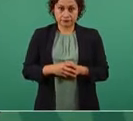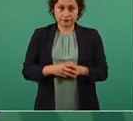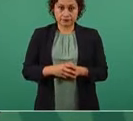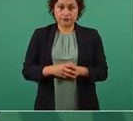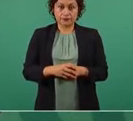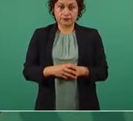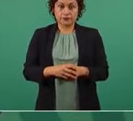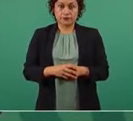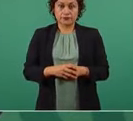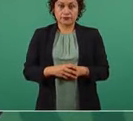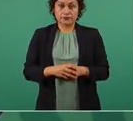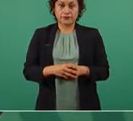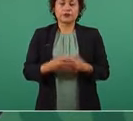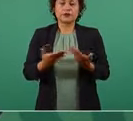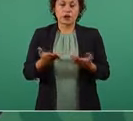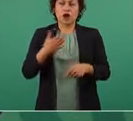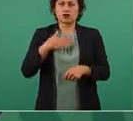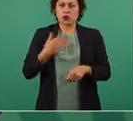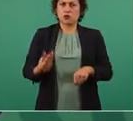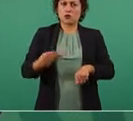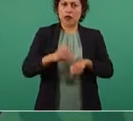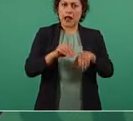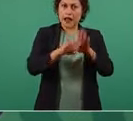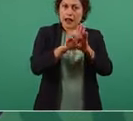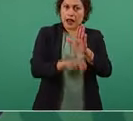se ponen estos ejemplos,